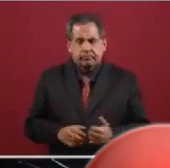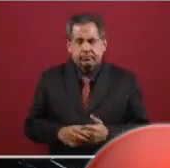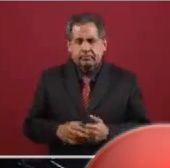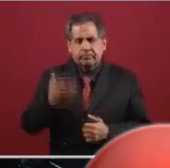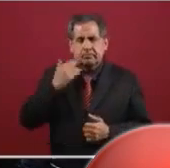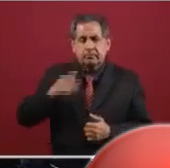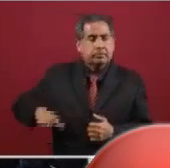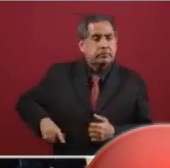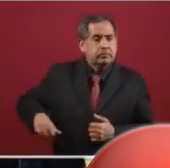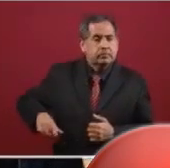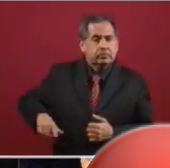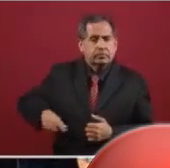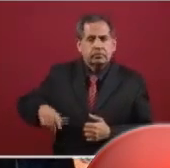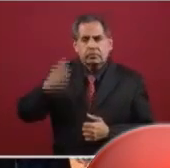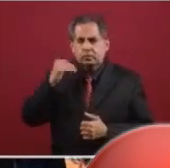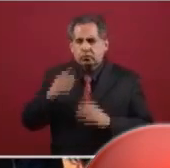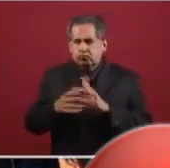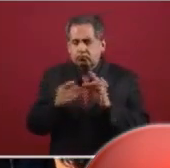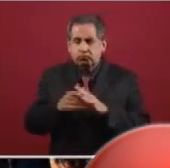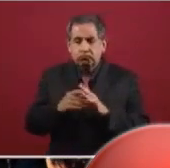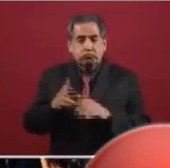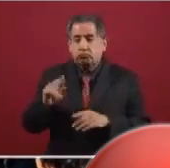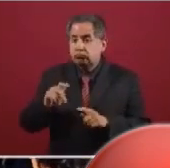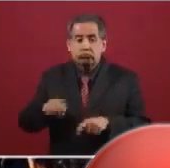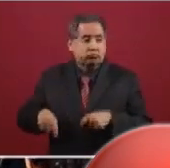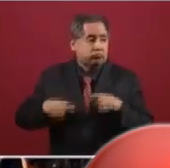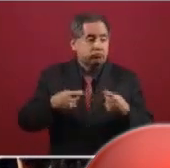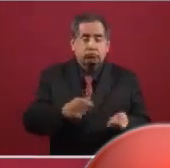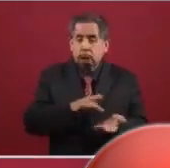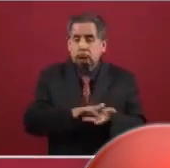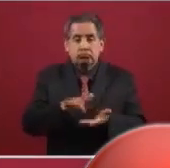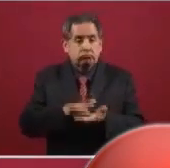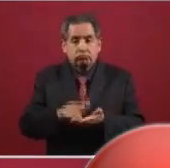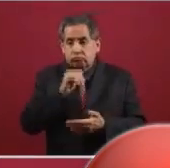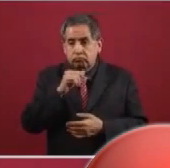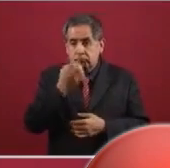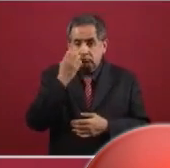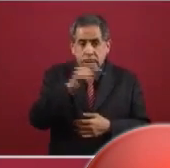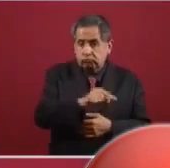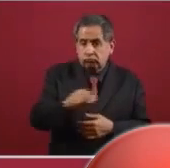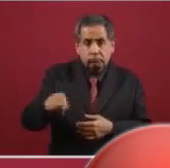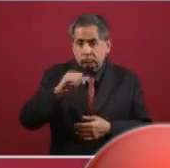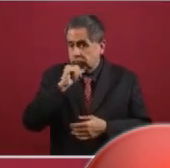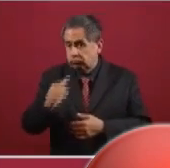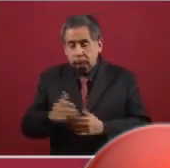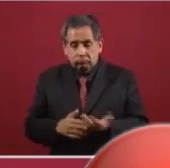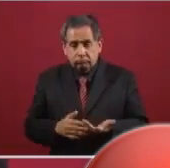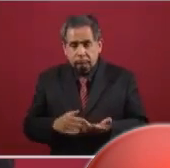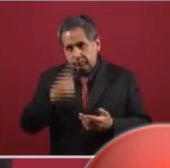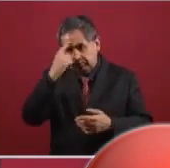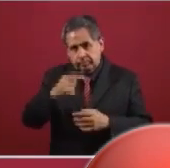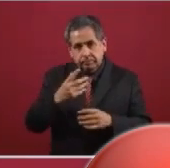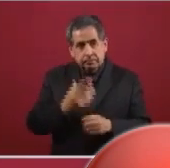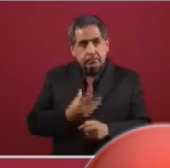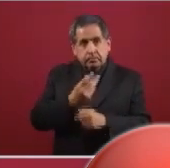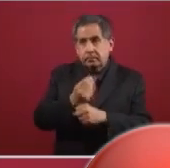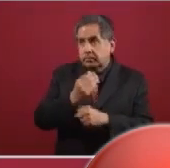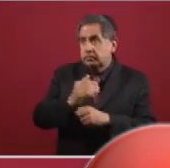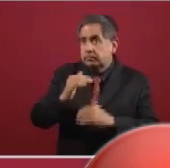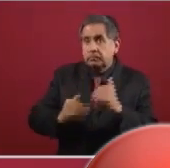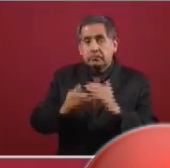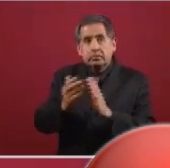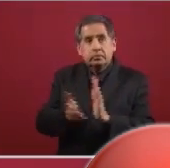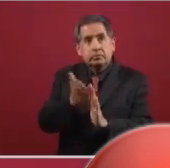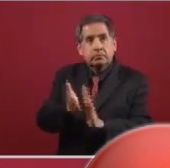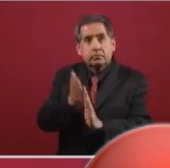el gobierno no entregó apoyos para la reparación, el